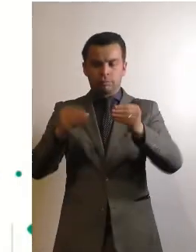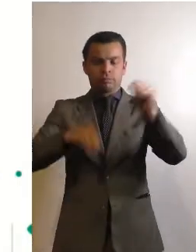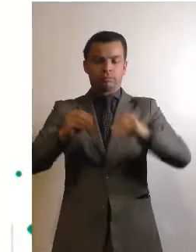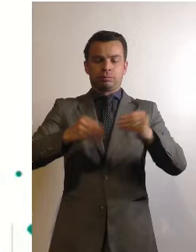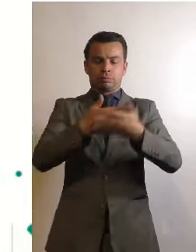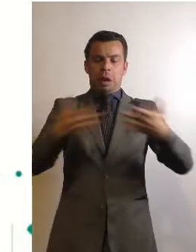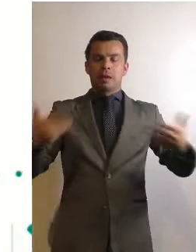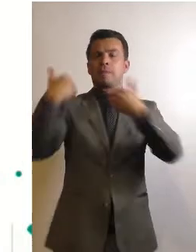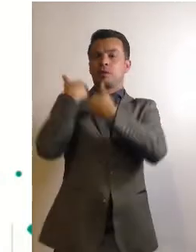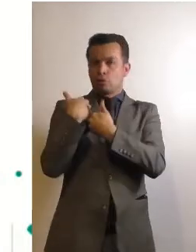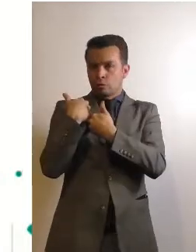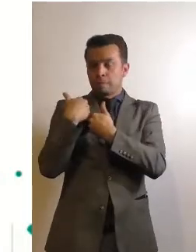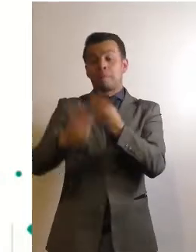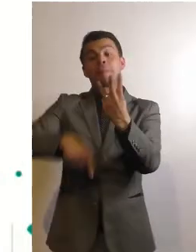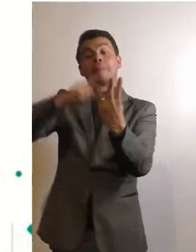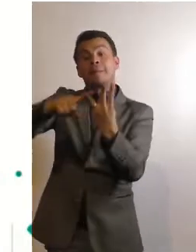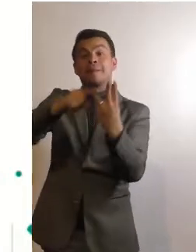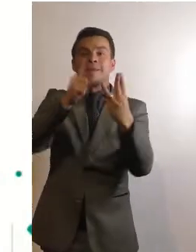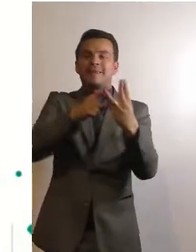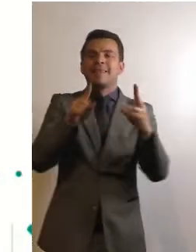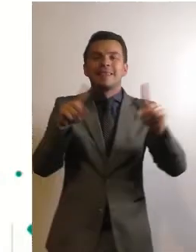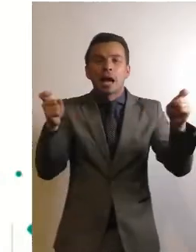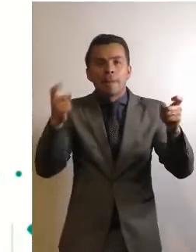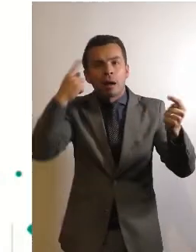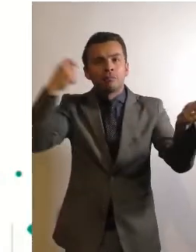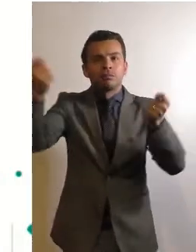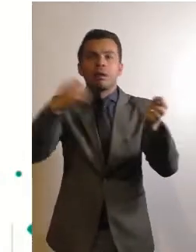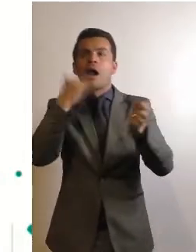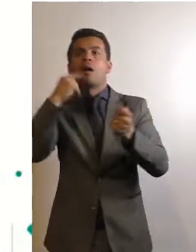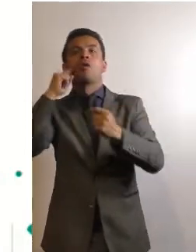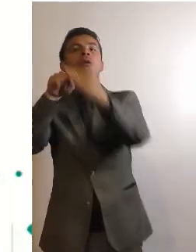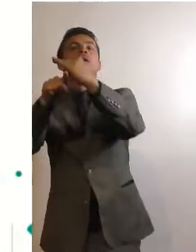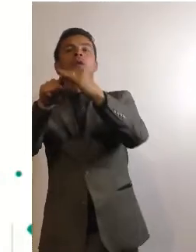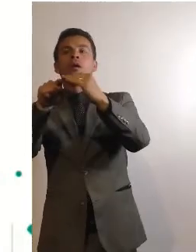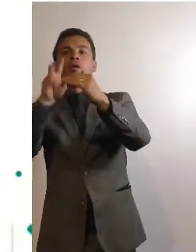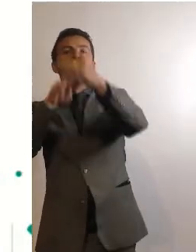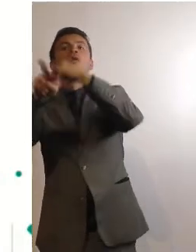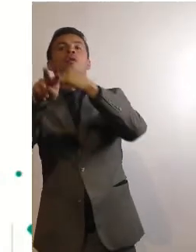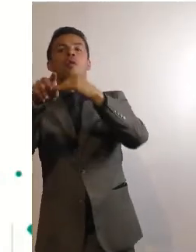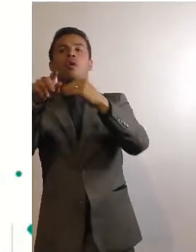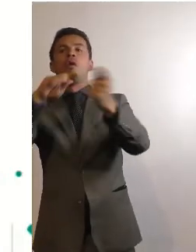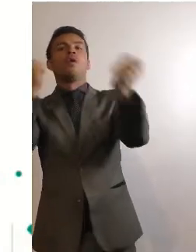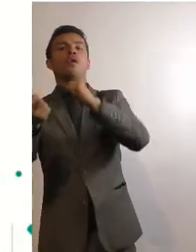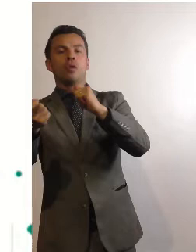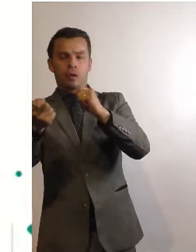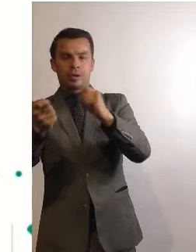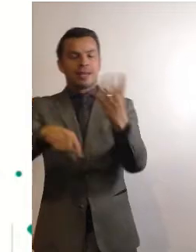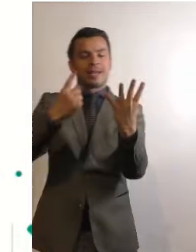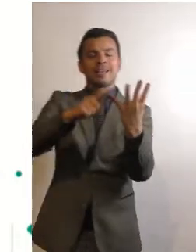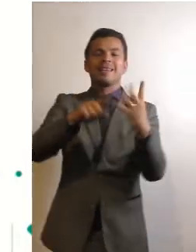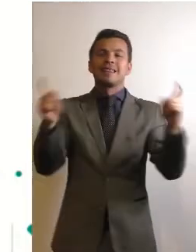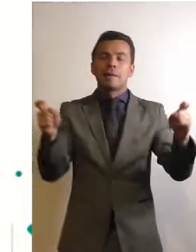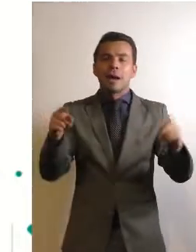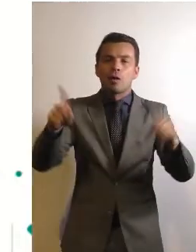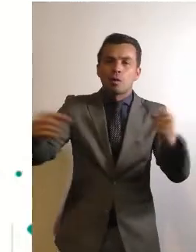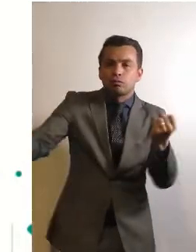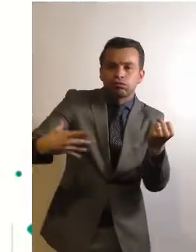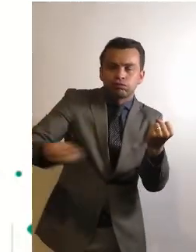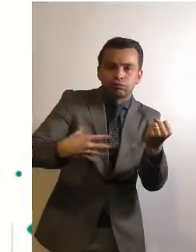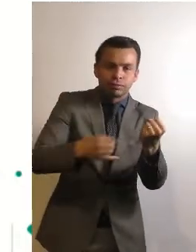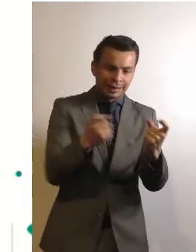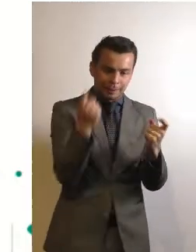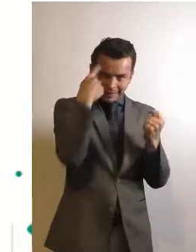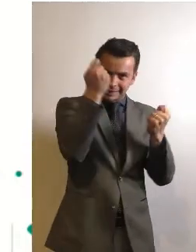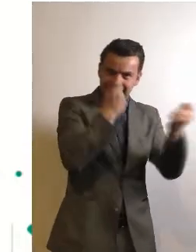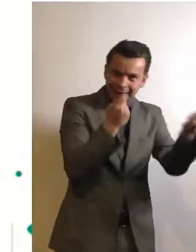variables estratégicas. La cuarta, con la formulación de los componentes estratégicos, la orientación